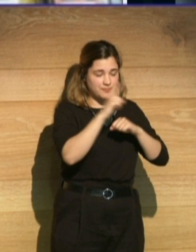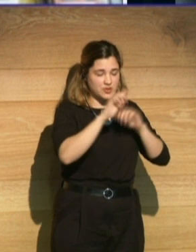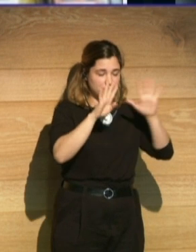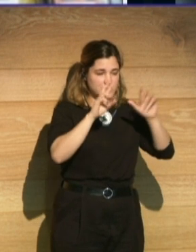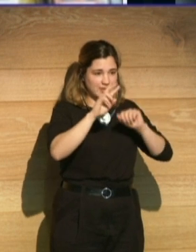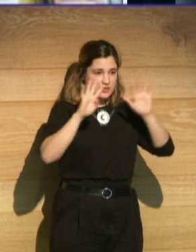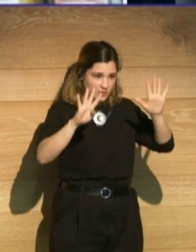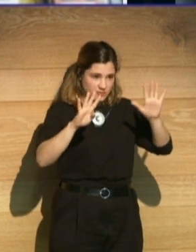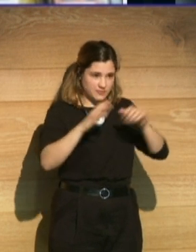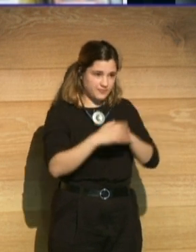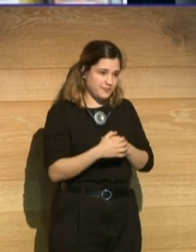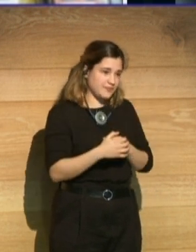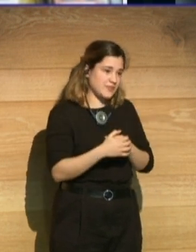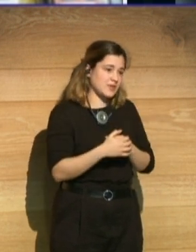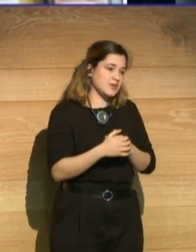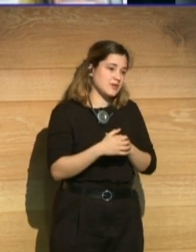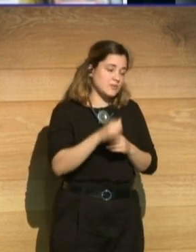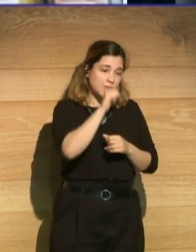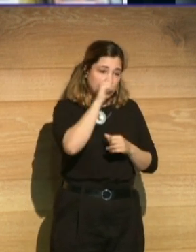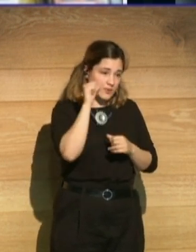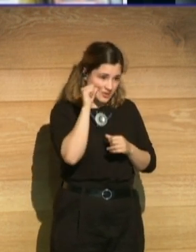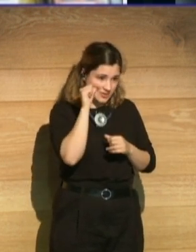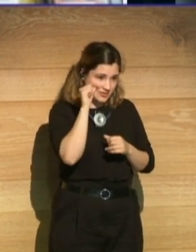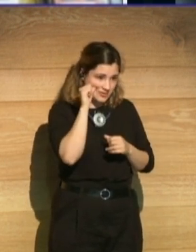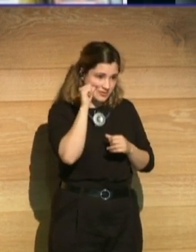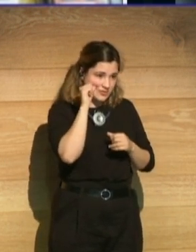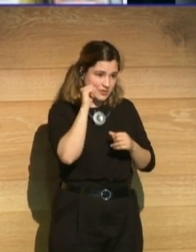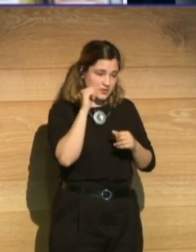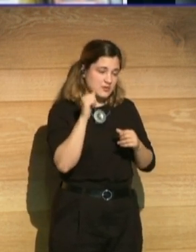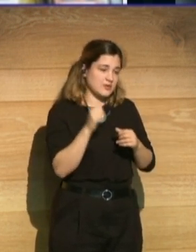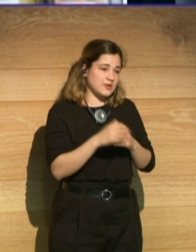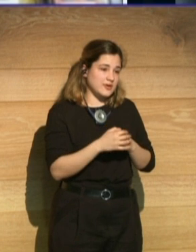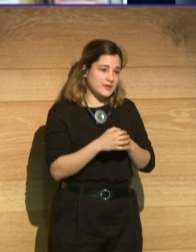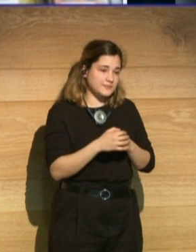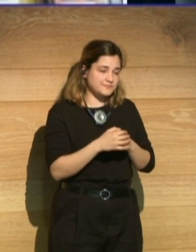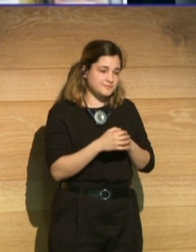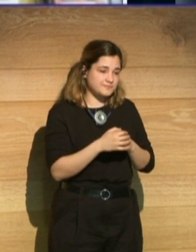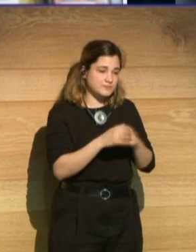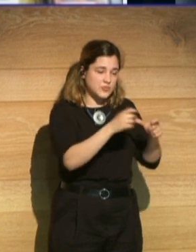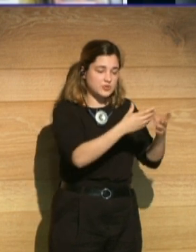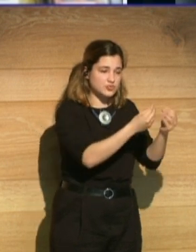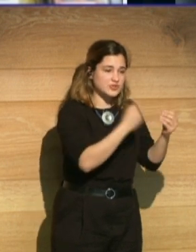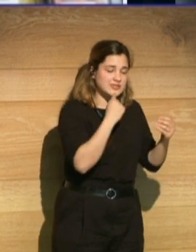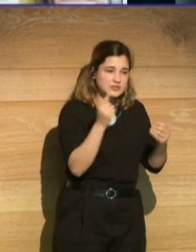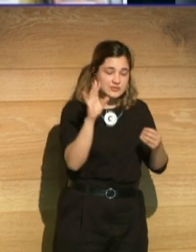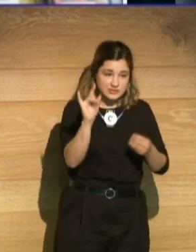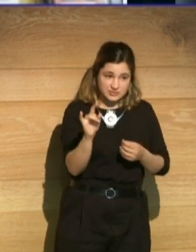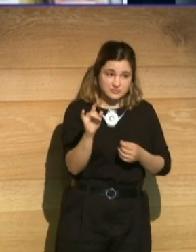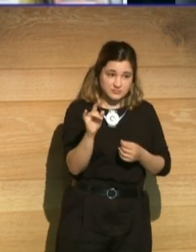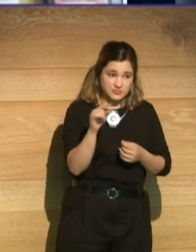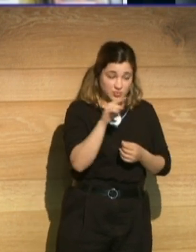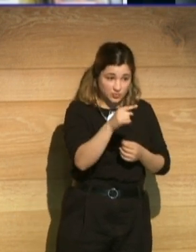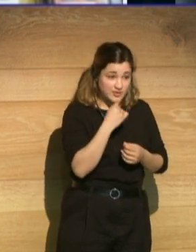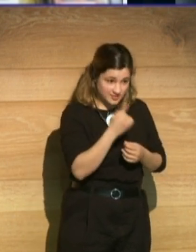doy, alcanza el ápice de su consenso en ese momento. Así que muchos de los que dijeron que sí, que como bien dice